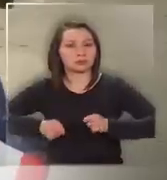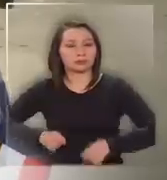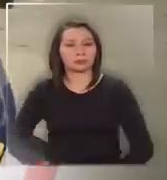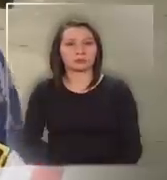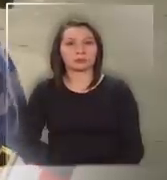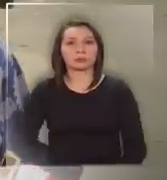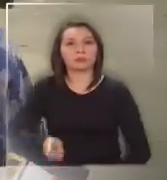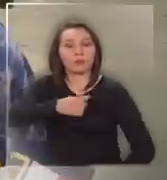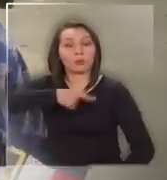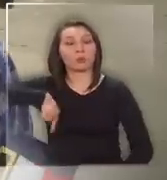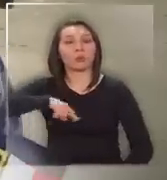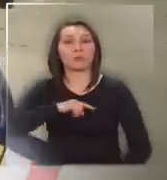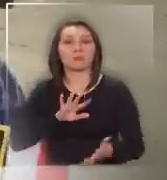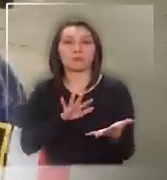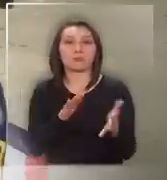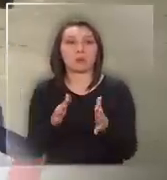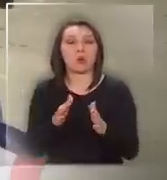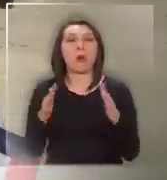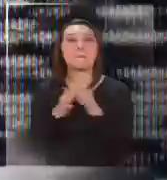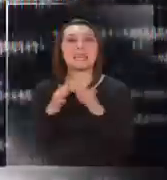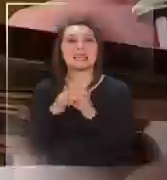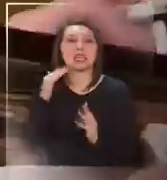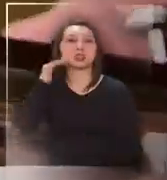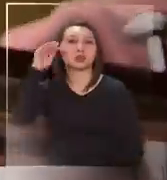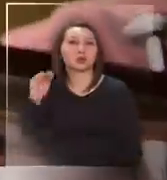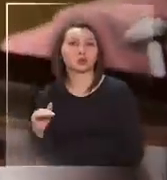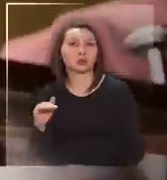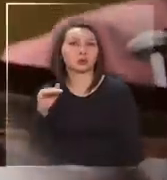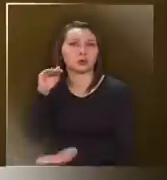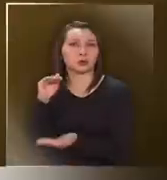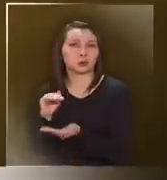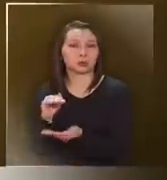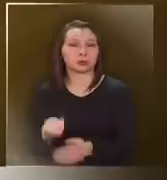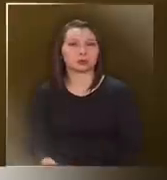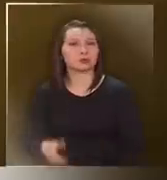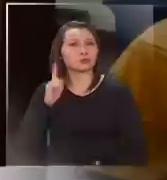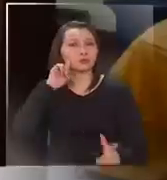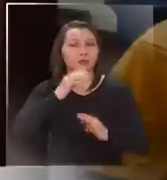Somos como unos militares miniatura.